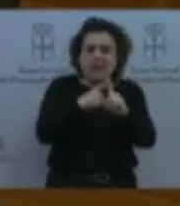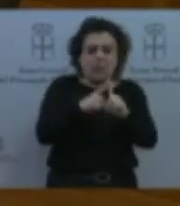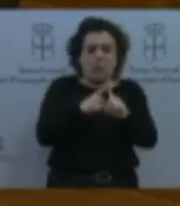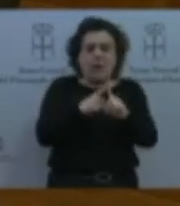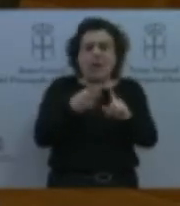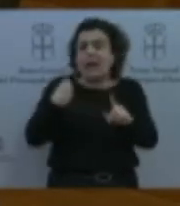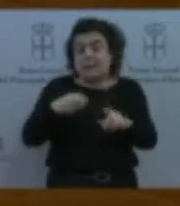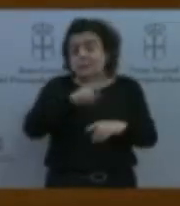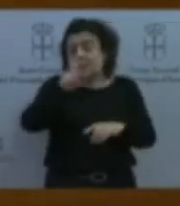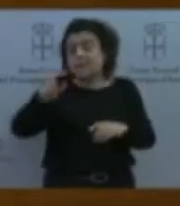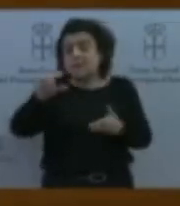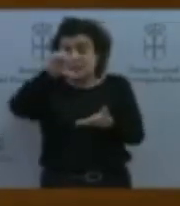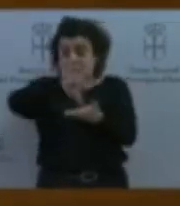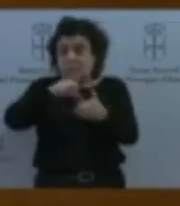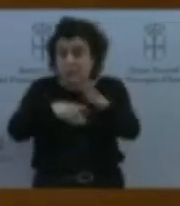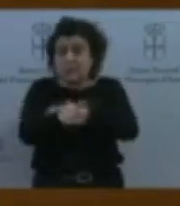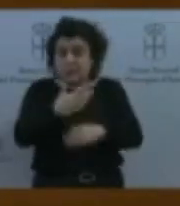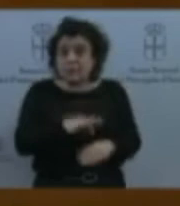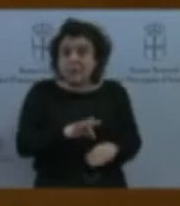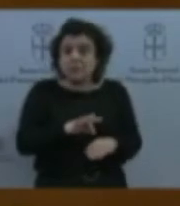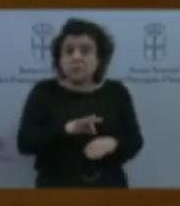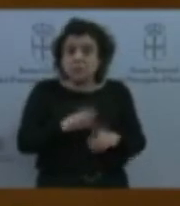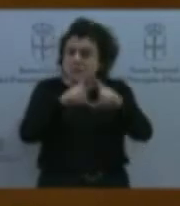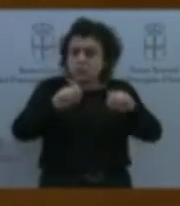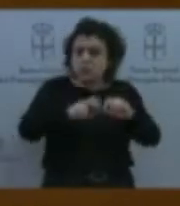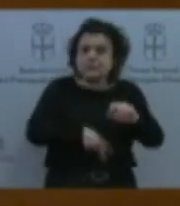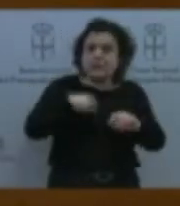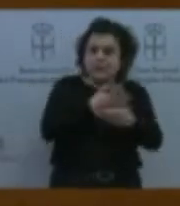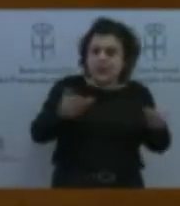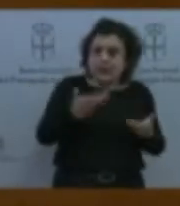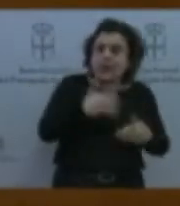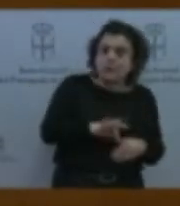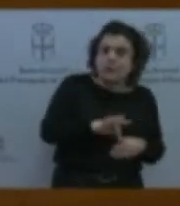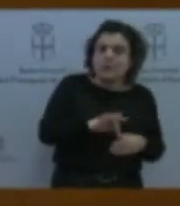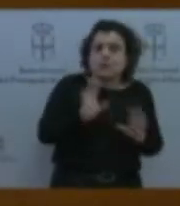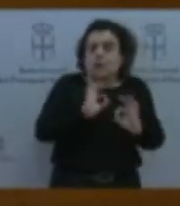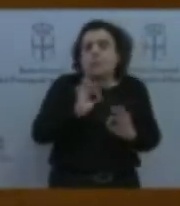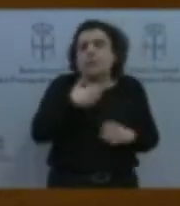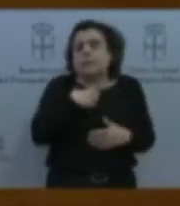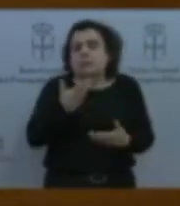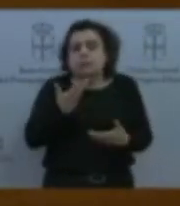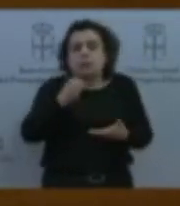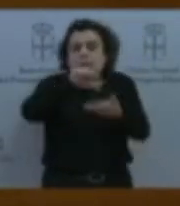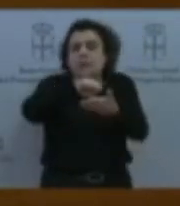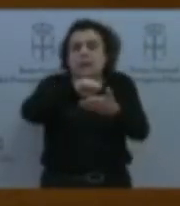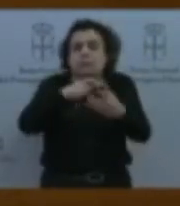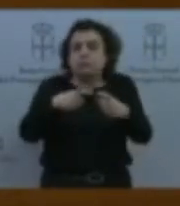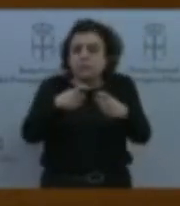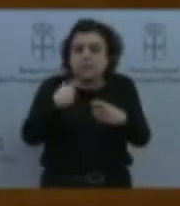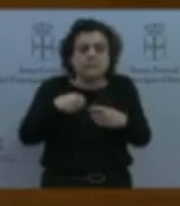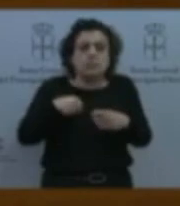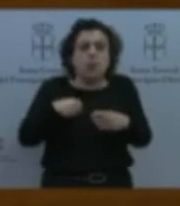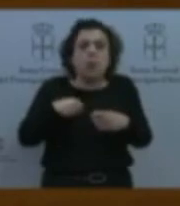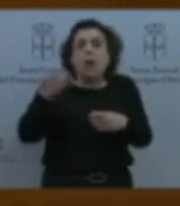acabemos siendo un núcleo de gente, una especie de conurbano, ¿no?, como el que podemos ver, por ejemplo, en la ciudad de Buenos Aires. Por lo tanto, me parece muy bien.